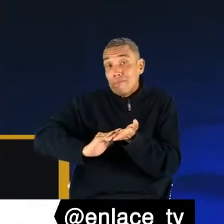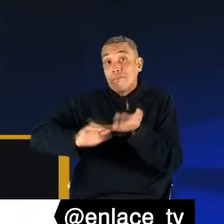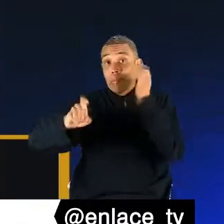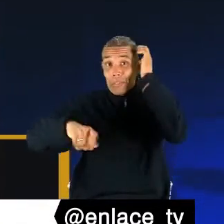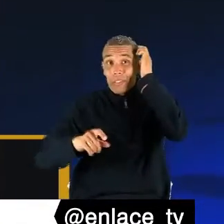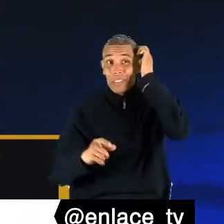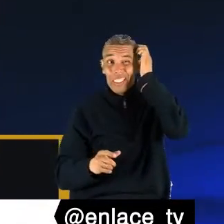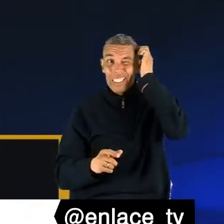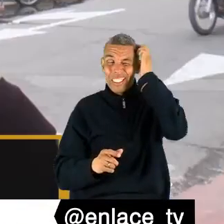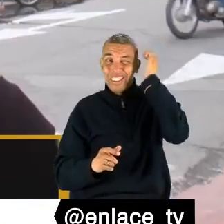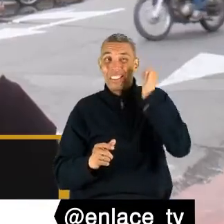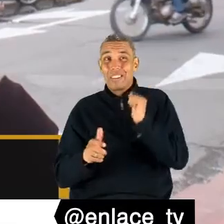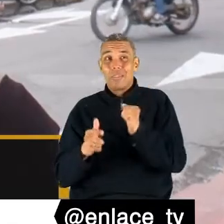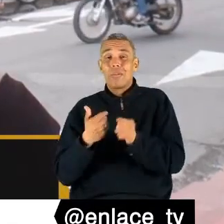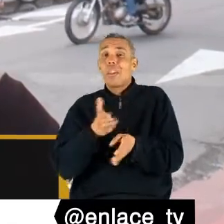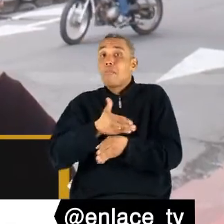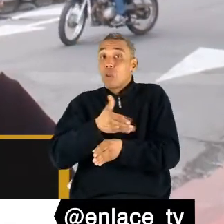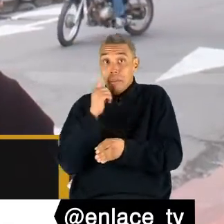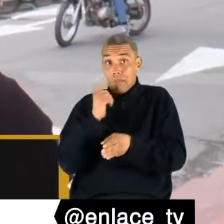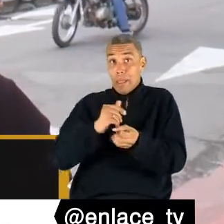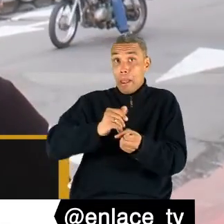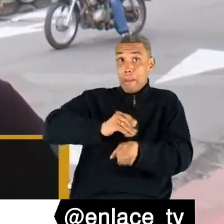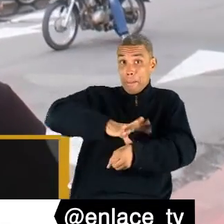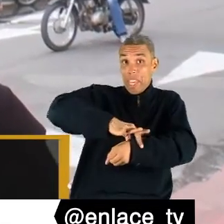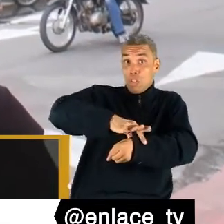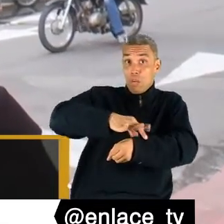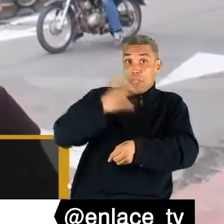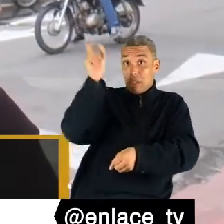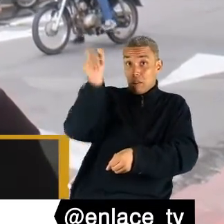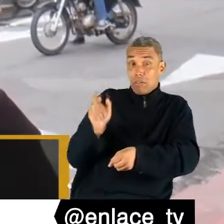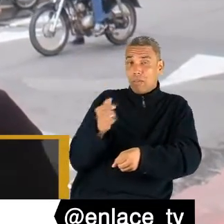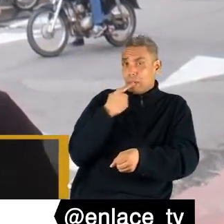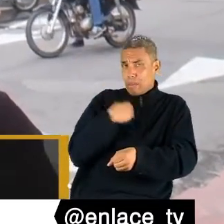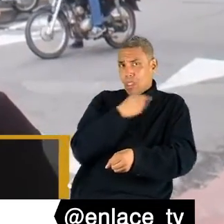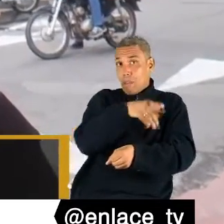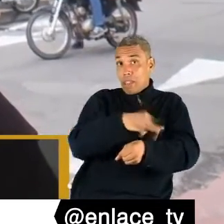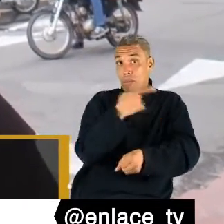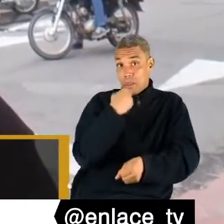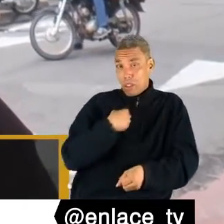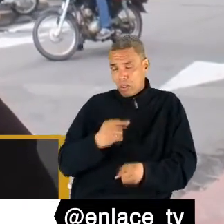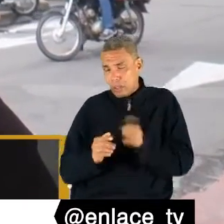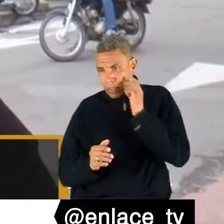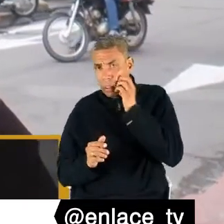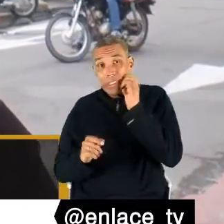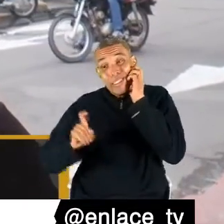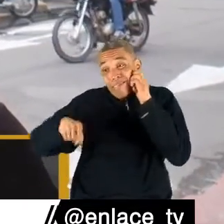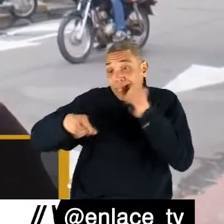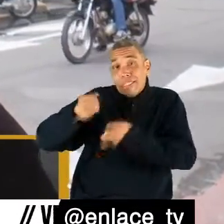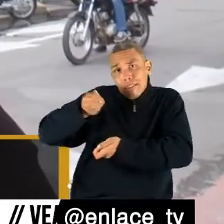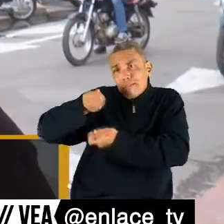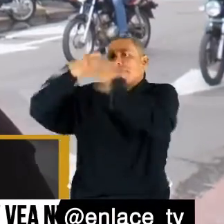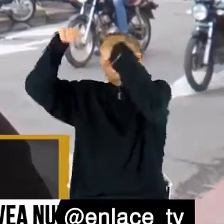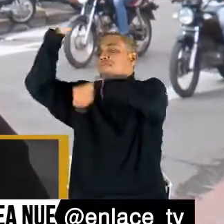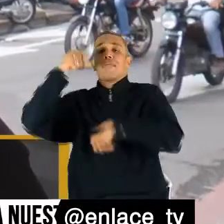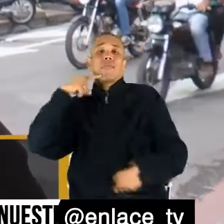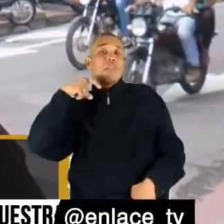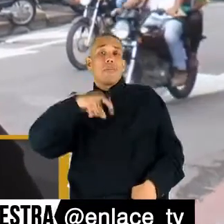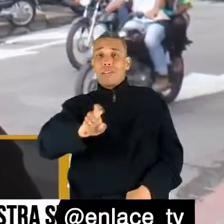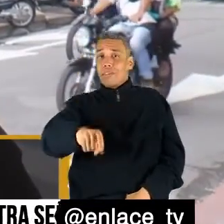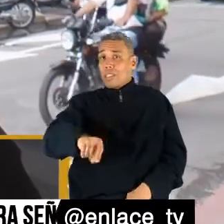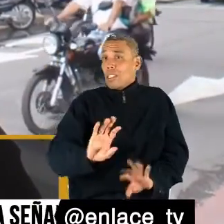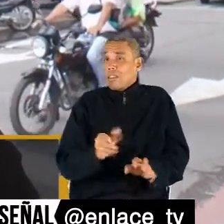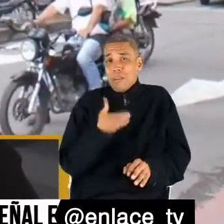medio del sufrimiento que padece. Si Dios mío le dijo que si Dios mediante en estos días lo trasladan para Bucaramanga o